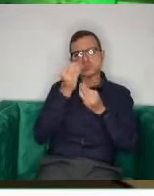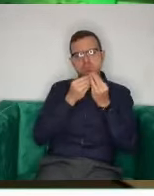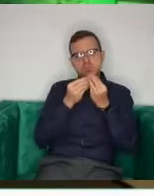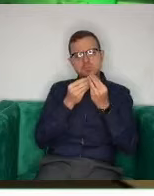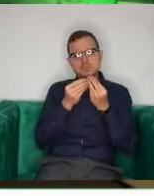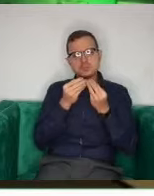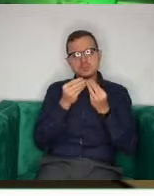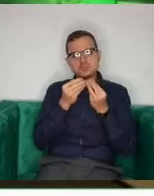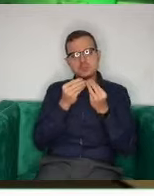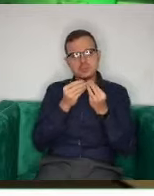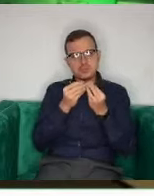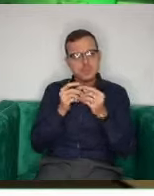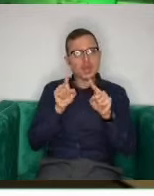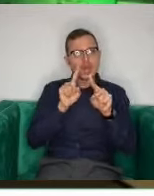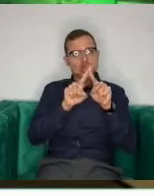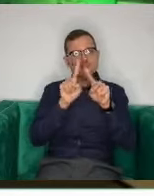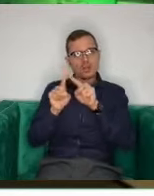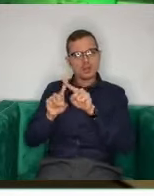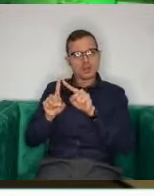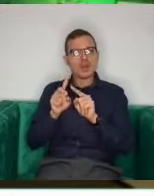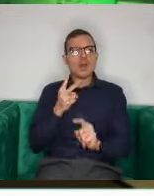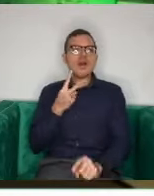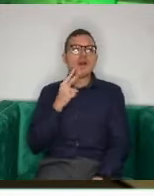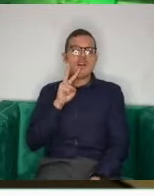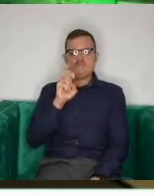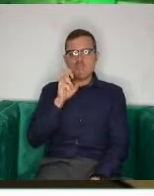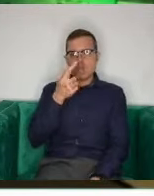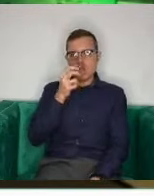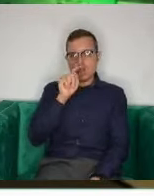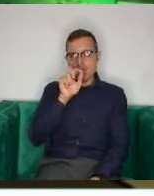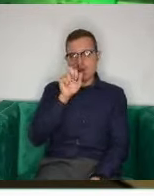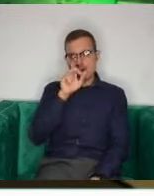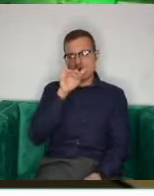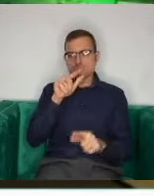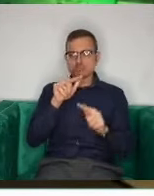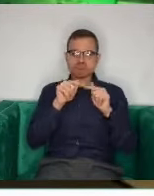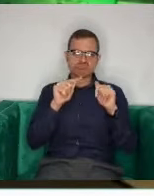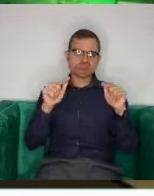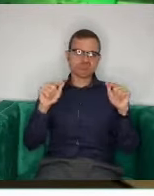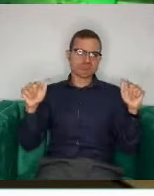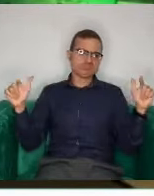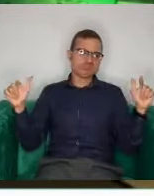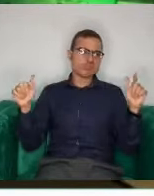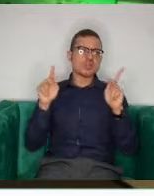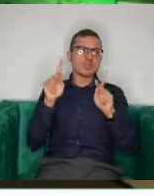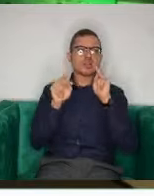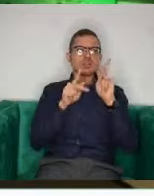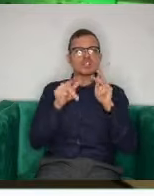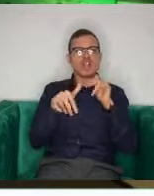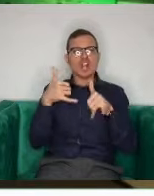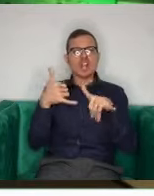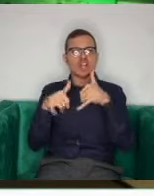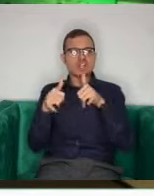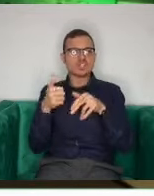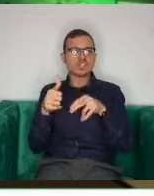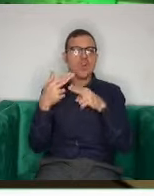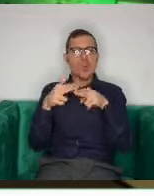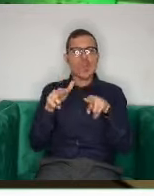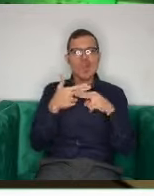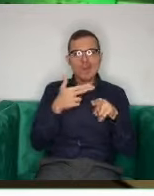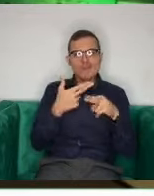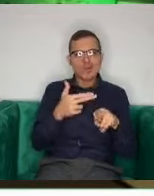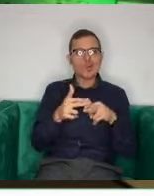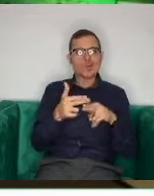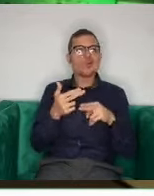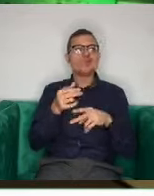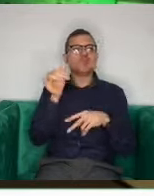existen diferentes tipos de vegetarianismo. Sí, claro. Está el lacto-ovo, que consume leche y huevo. Está el pesco